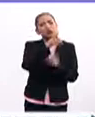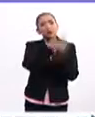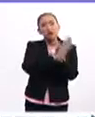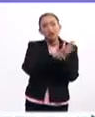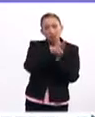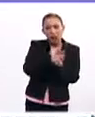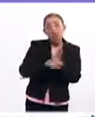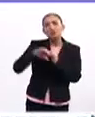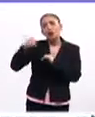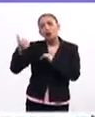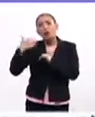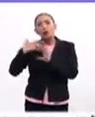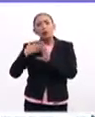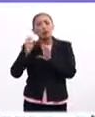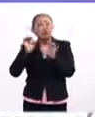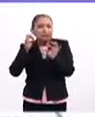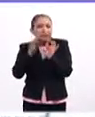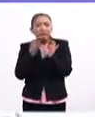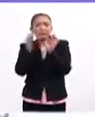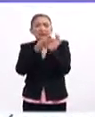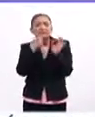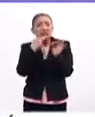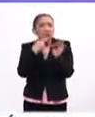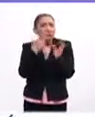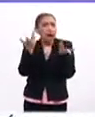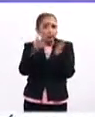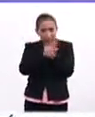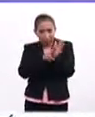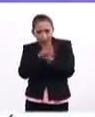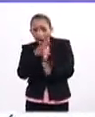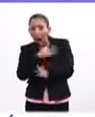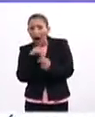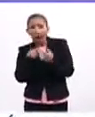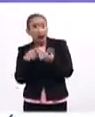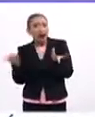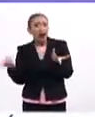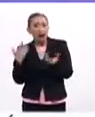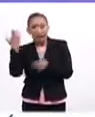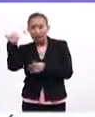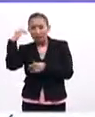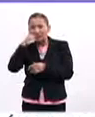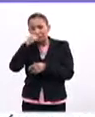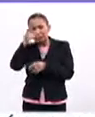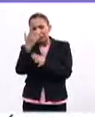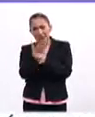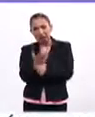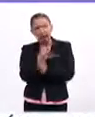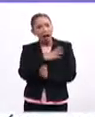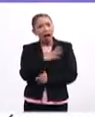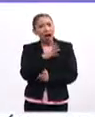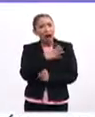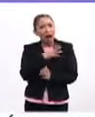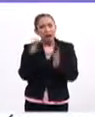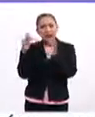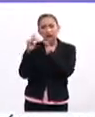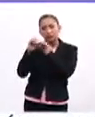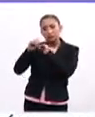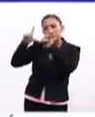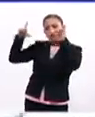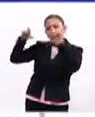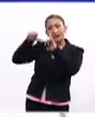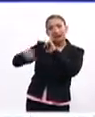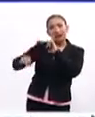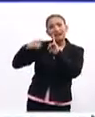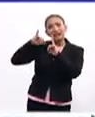interactivos, de manera muy específica, ¿no? Existen videos, existen, nos contabas en otra ocasión que, por ejemplo, links a bases de datos